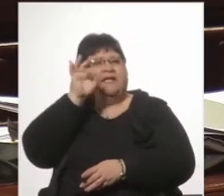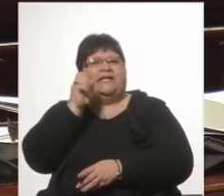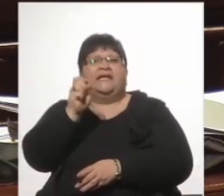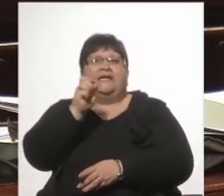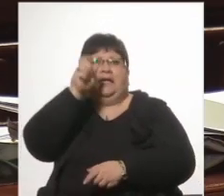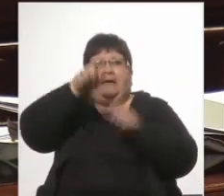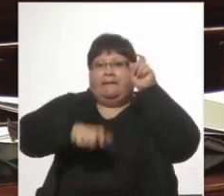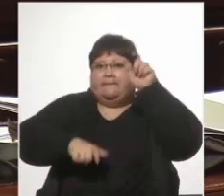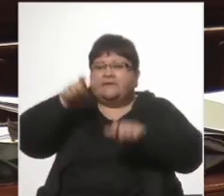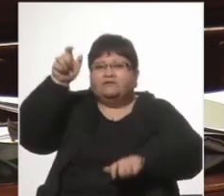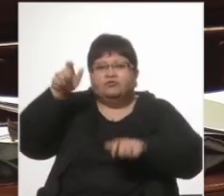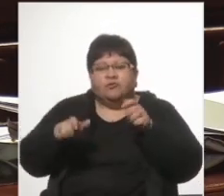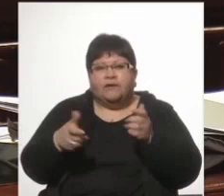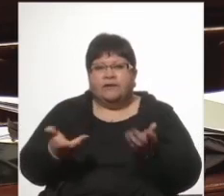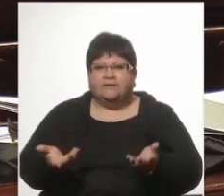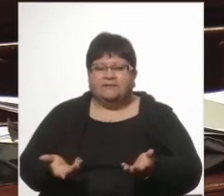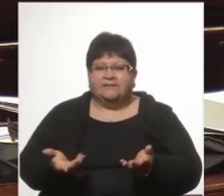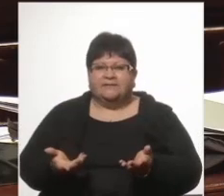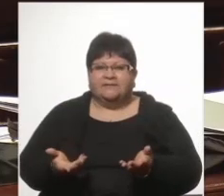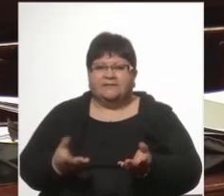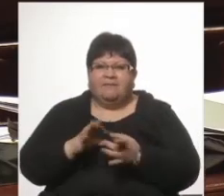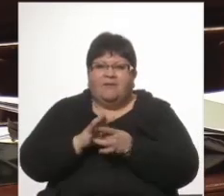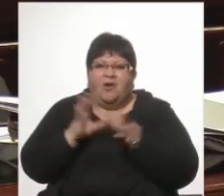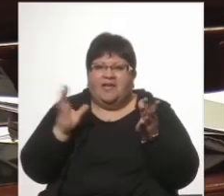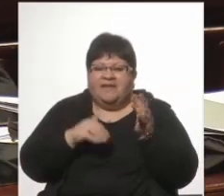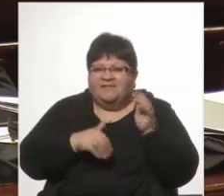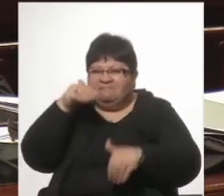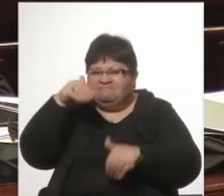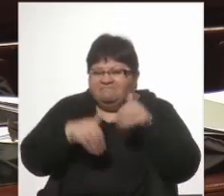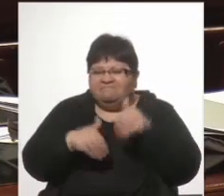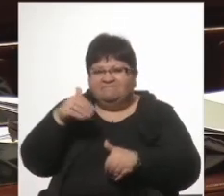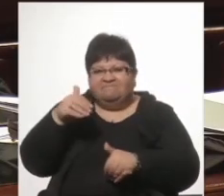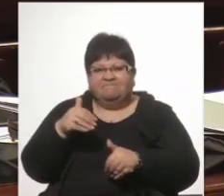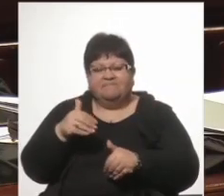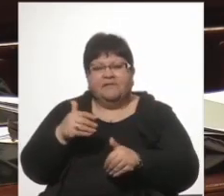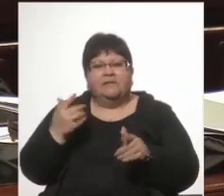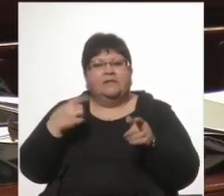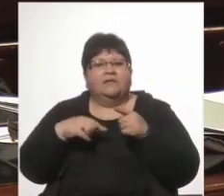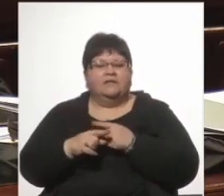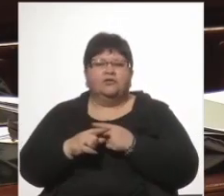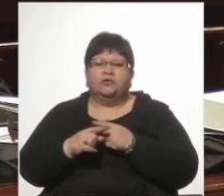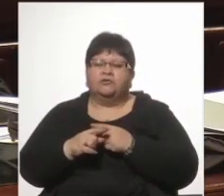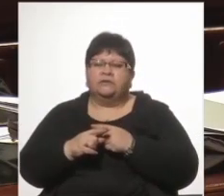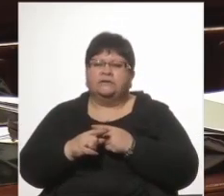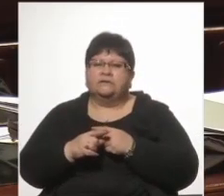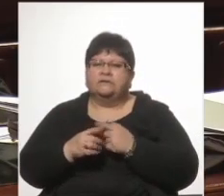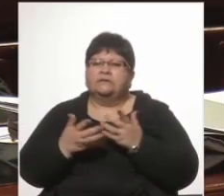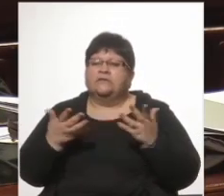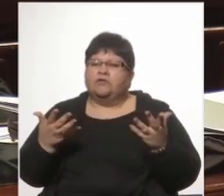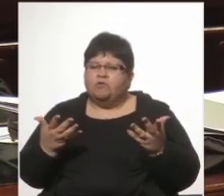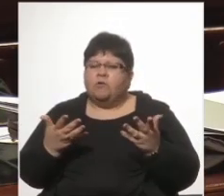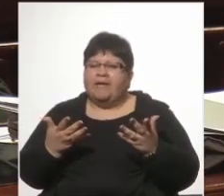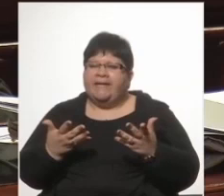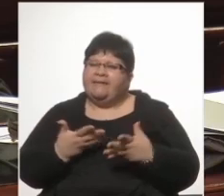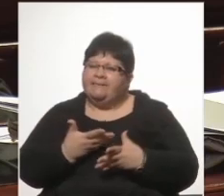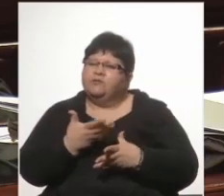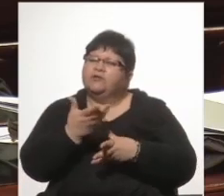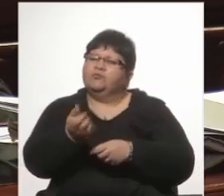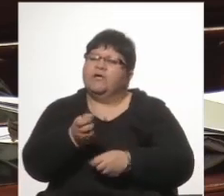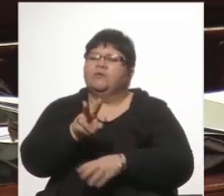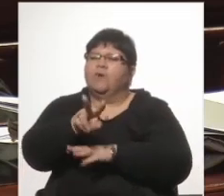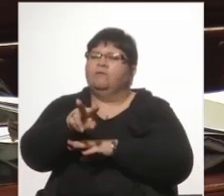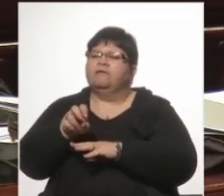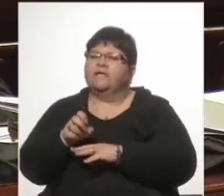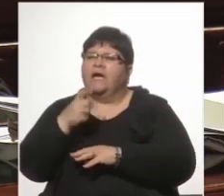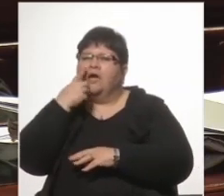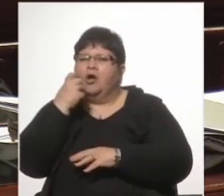voluntad popular. Para terminar diciendo que tenía que ver si le estamos haciendo el caldo gordo a algún fiscal o una fiscal, para que no